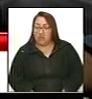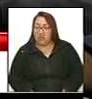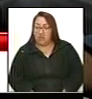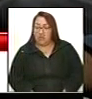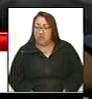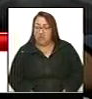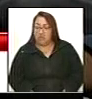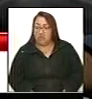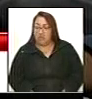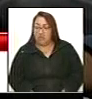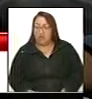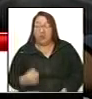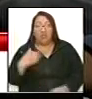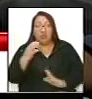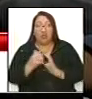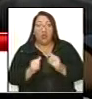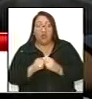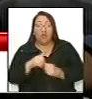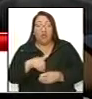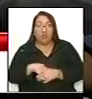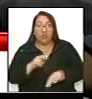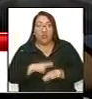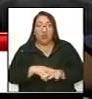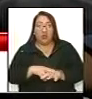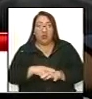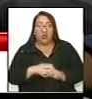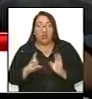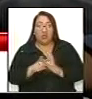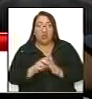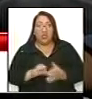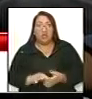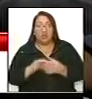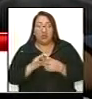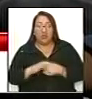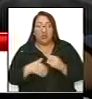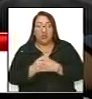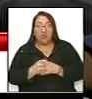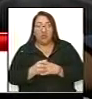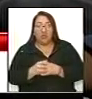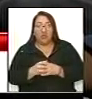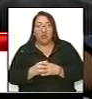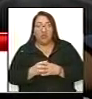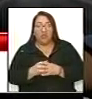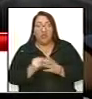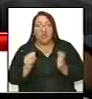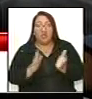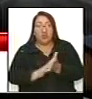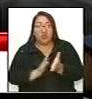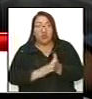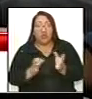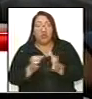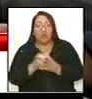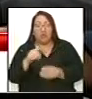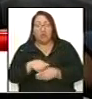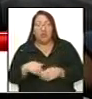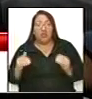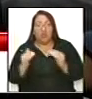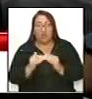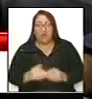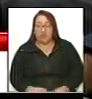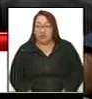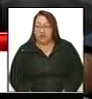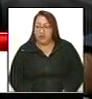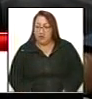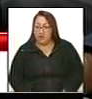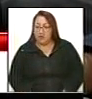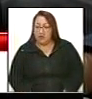de la organización. En este régimen, el legislador introduce una excepción en materia relativa a sanciones de exclusión de socios, el régimen de voto será igualitario. Tal cual